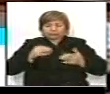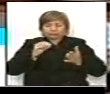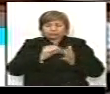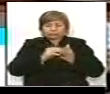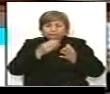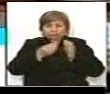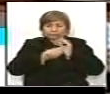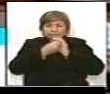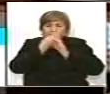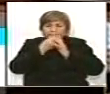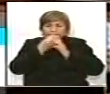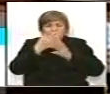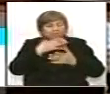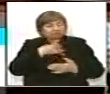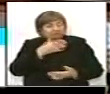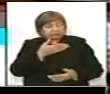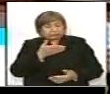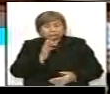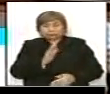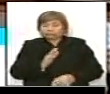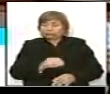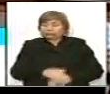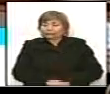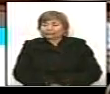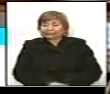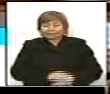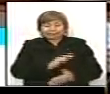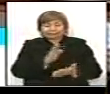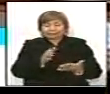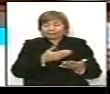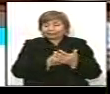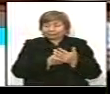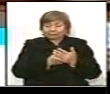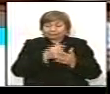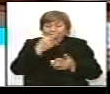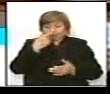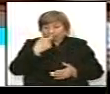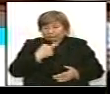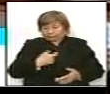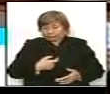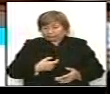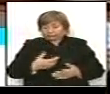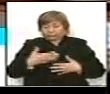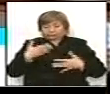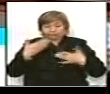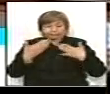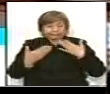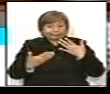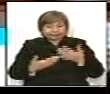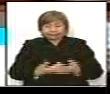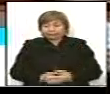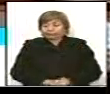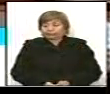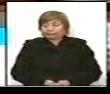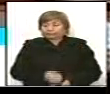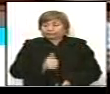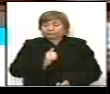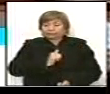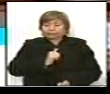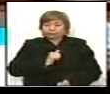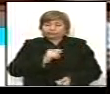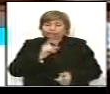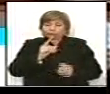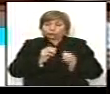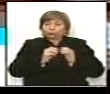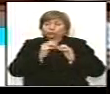pónganle flores o lo que les guste, ¿ya? Adornen lo que sea personal, expresión de ustedes, como